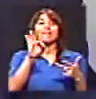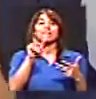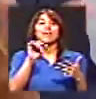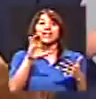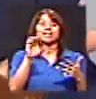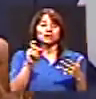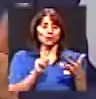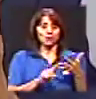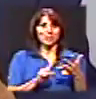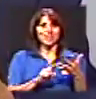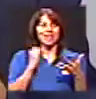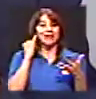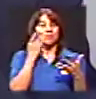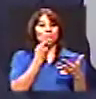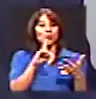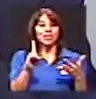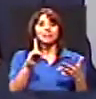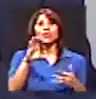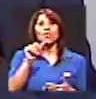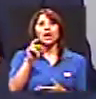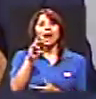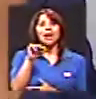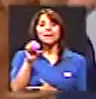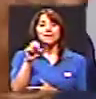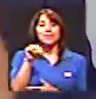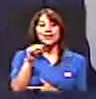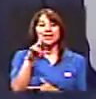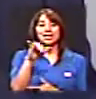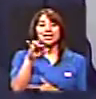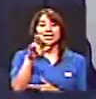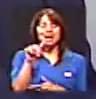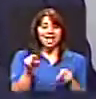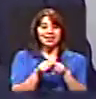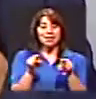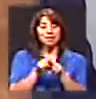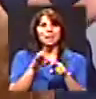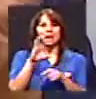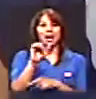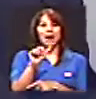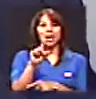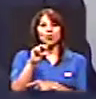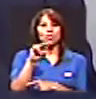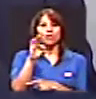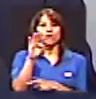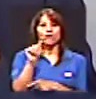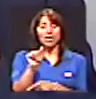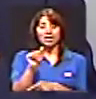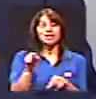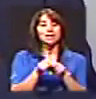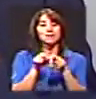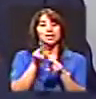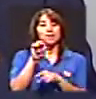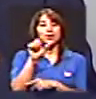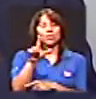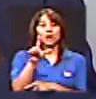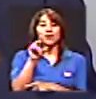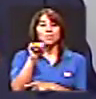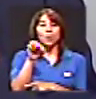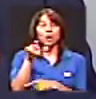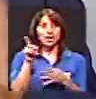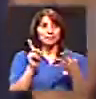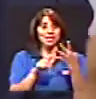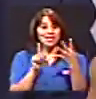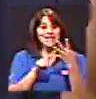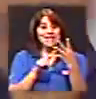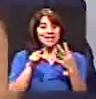a Carmen Lira, Calufa, Carlos Luis Fallas, el mismo Manuel Mora. Y en el caso del humanismo, pues